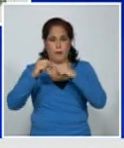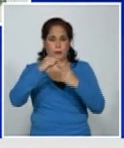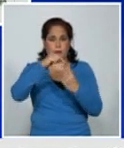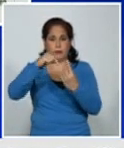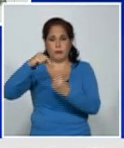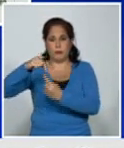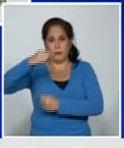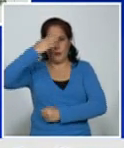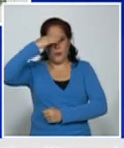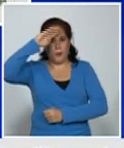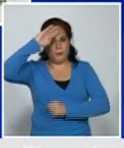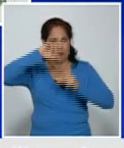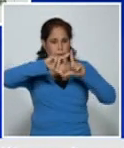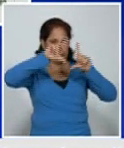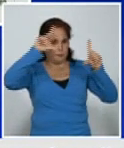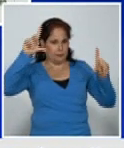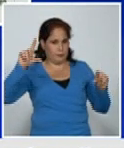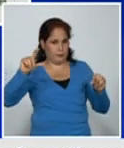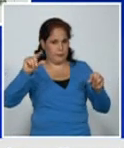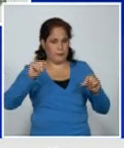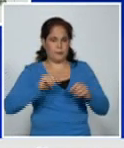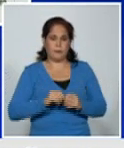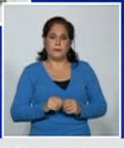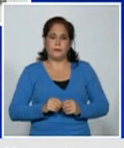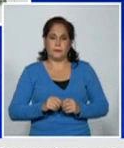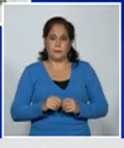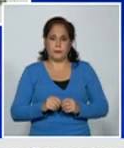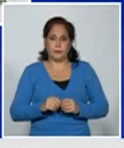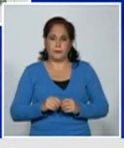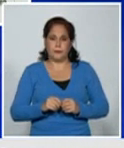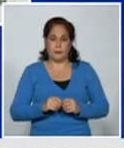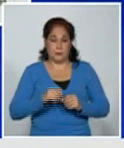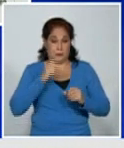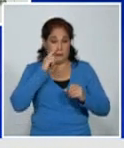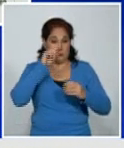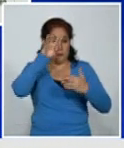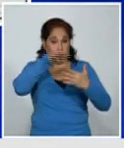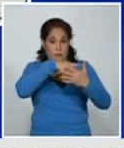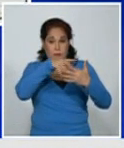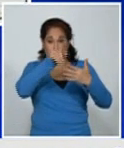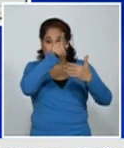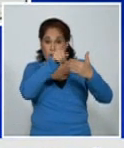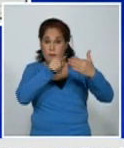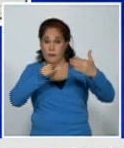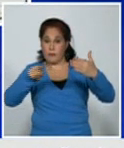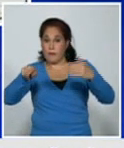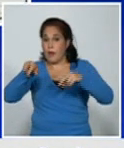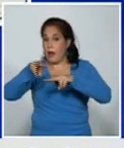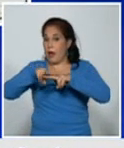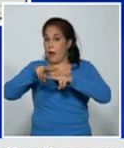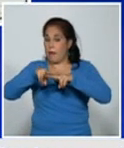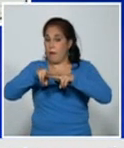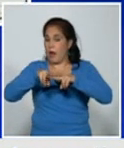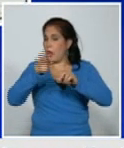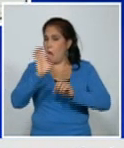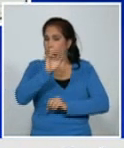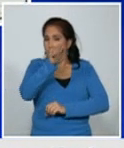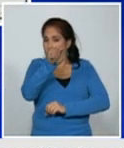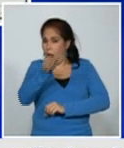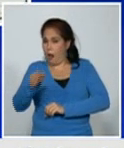país. El gráfico de Cuba, la curva de La Habana, se ve que no se logra una